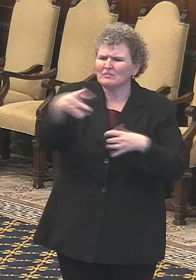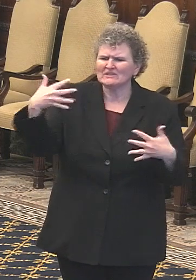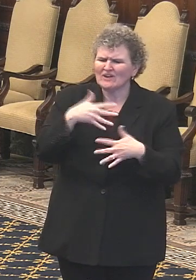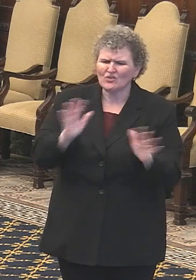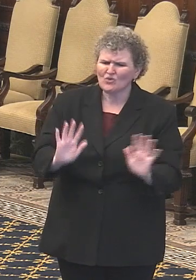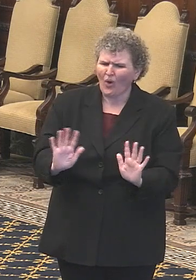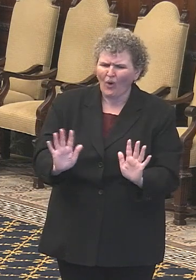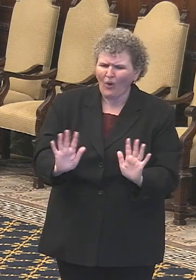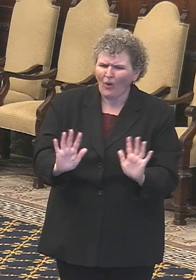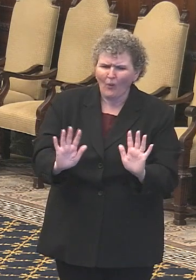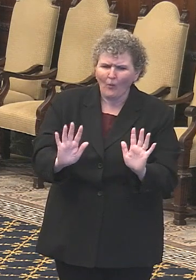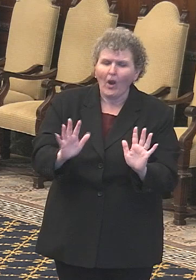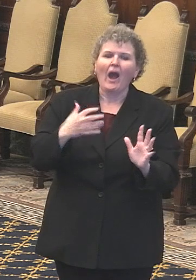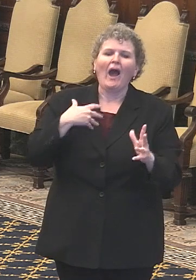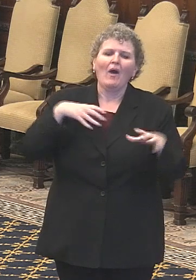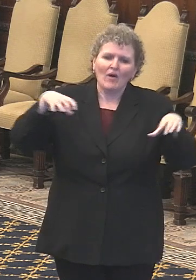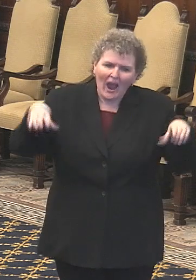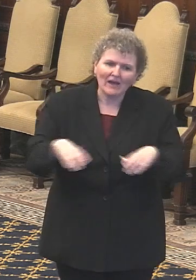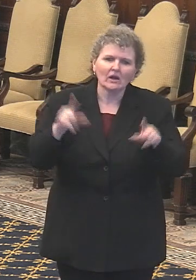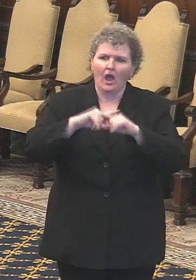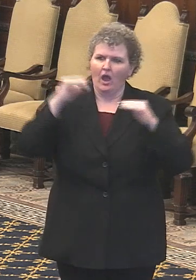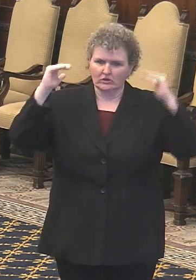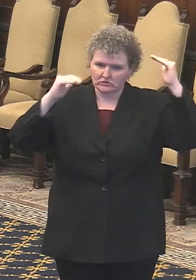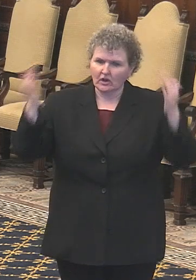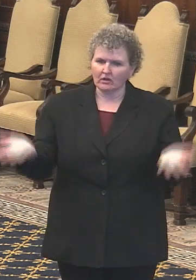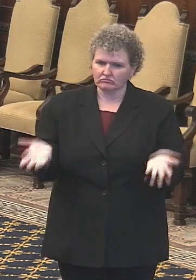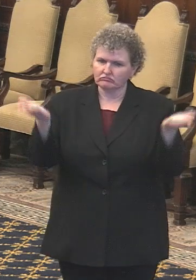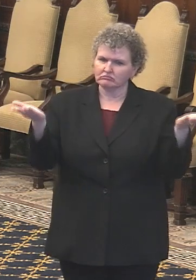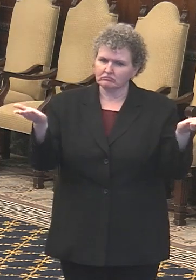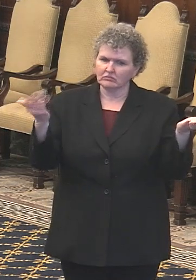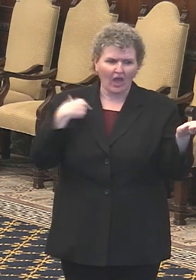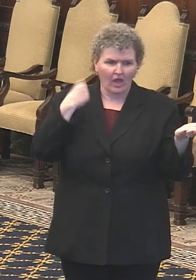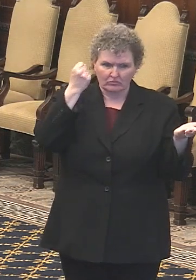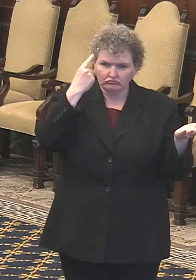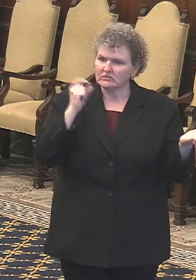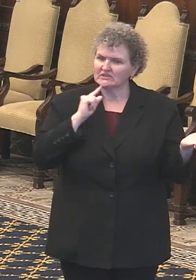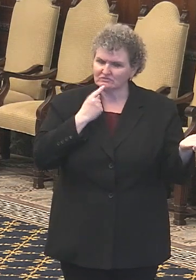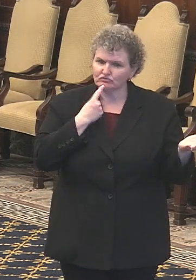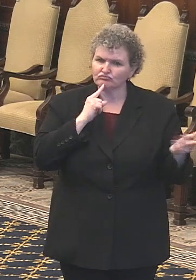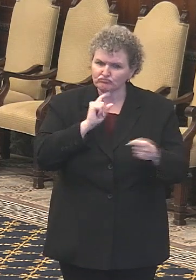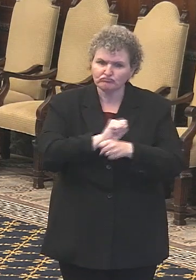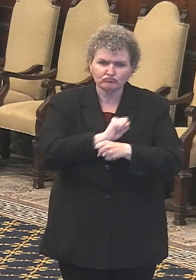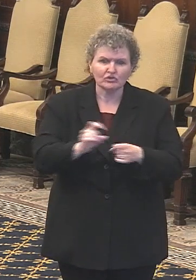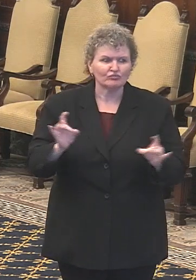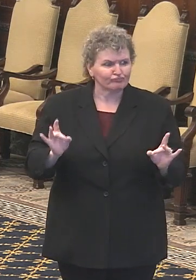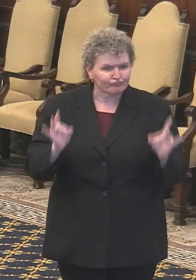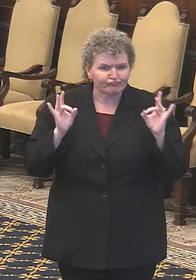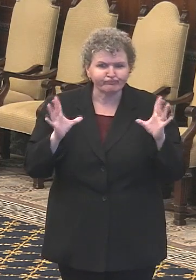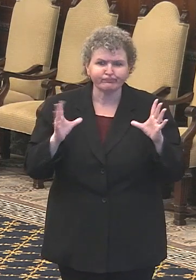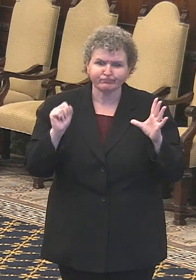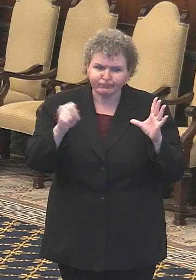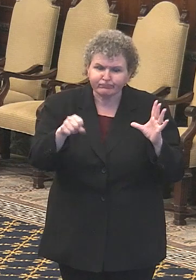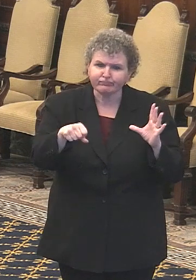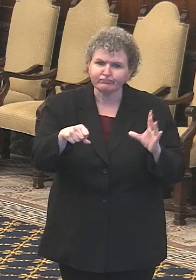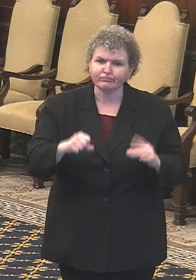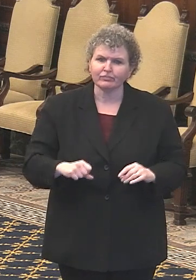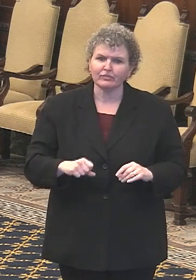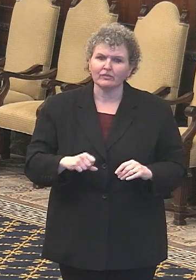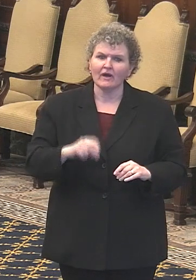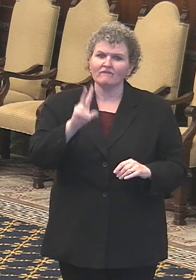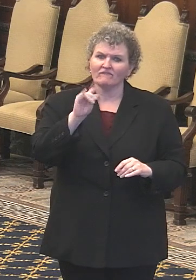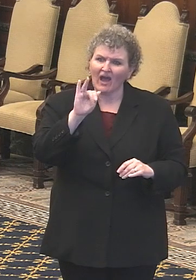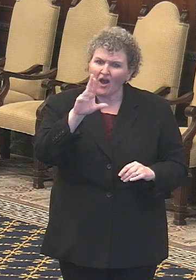más serio, de que la gente realmente corre un riesgo, aunque no lo sepa o no crea en ello, ¿correcto? Sí, ese es el